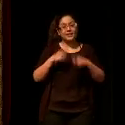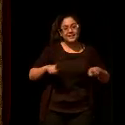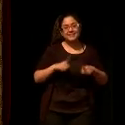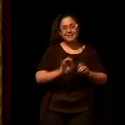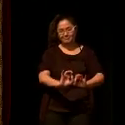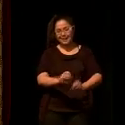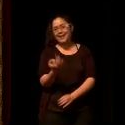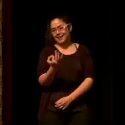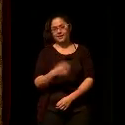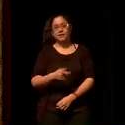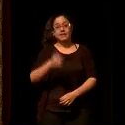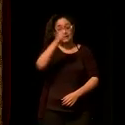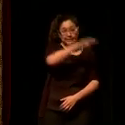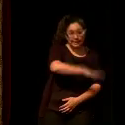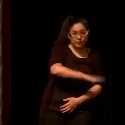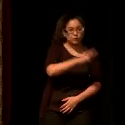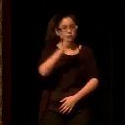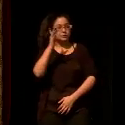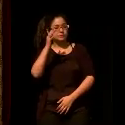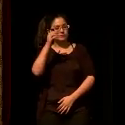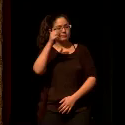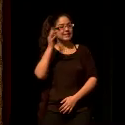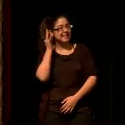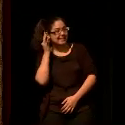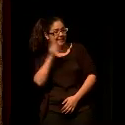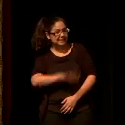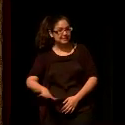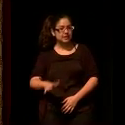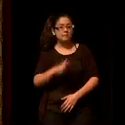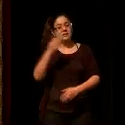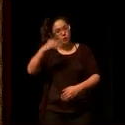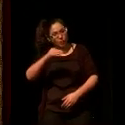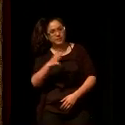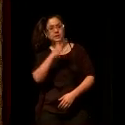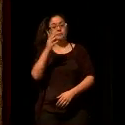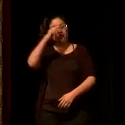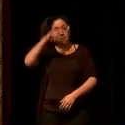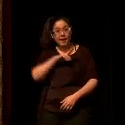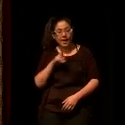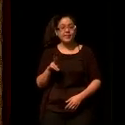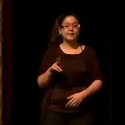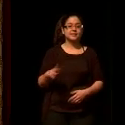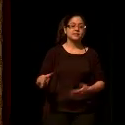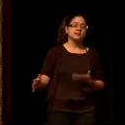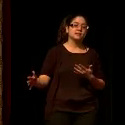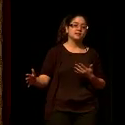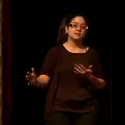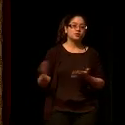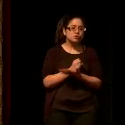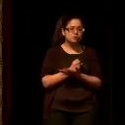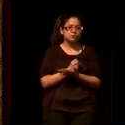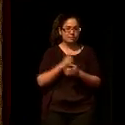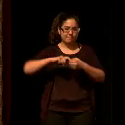es que tenemos a los niños y las niñas y además tenemos jóvenes y además tenemos a los papás de los niños y las niñas que